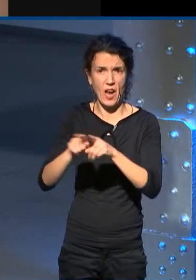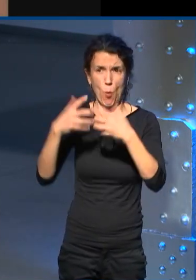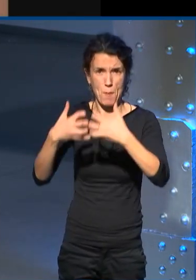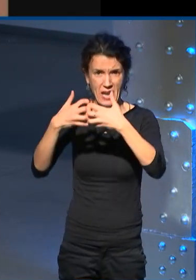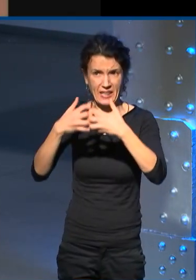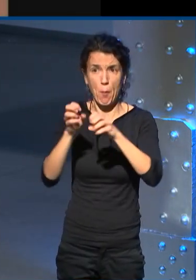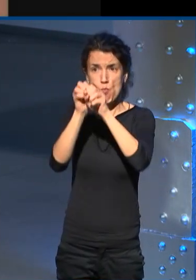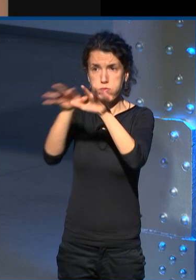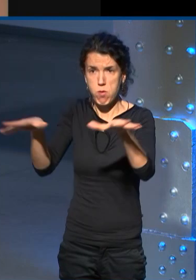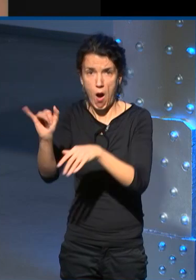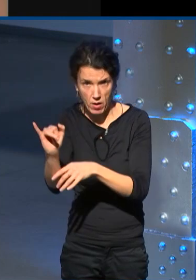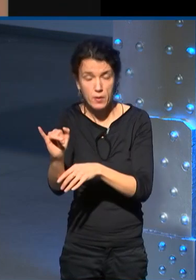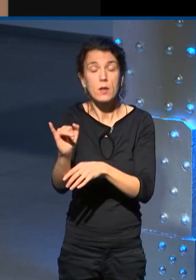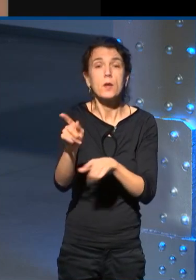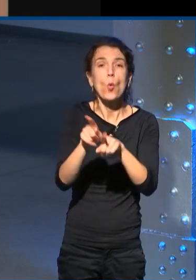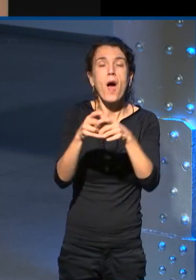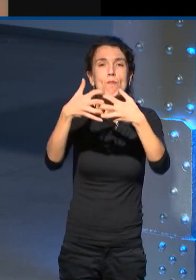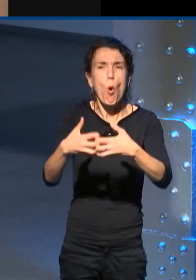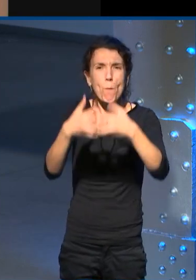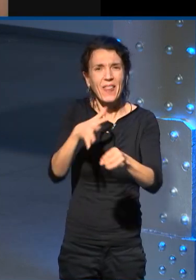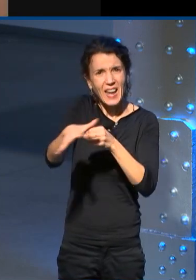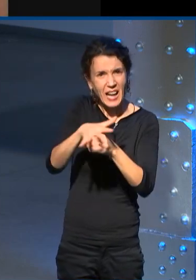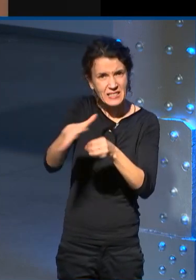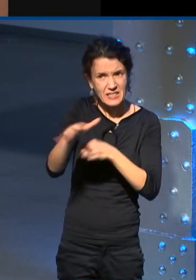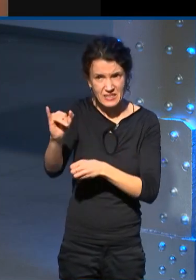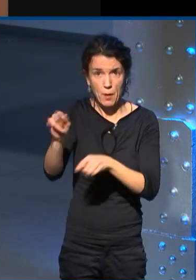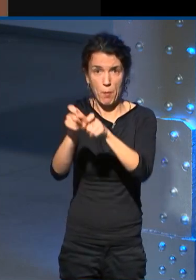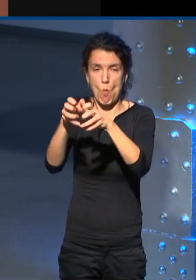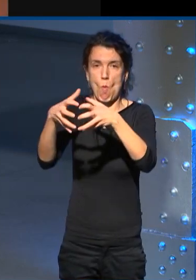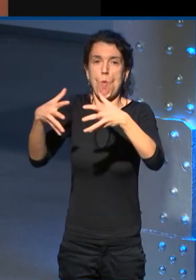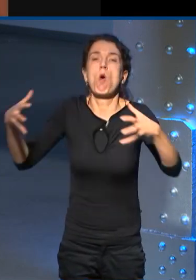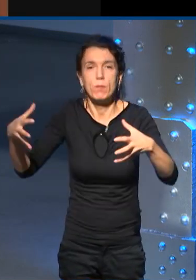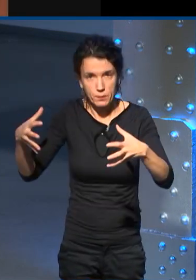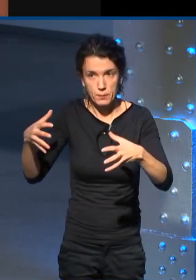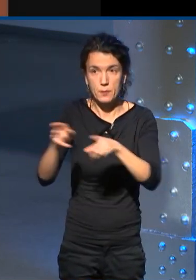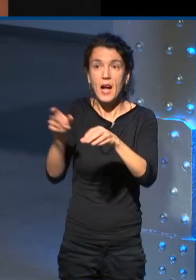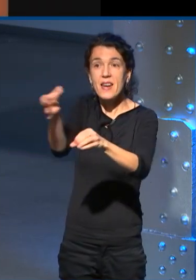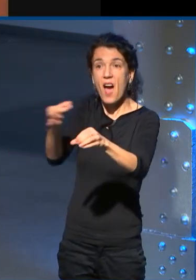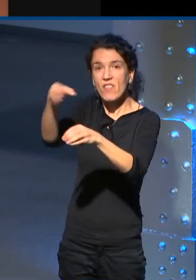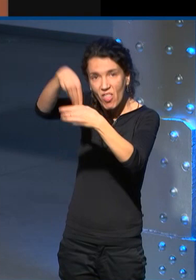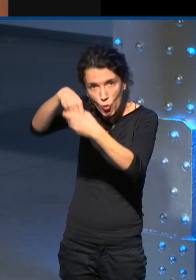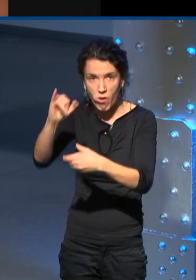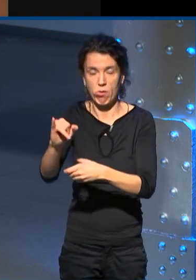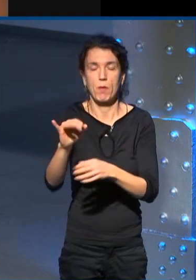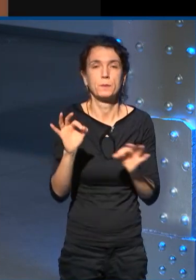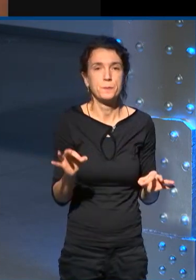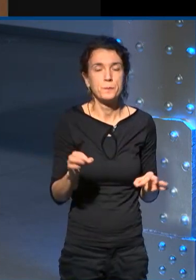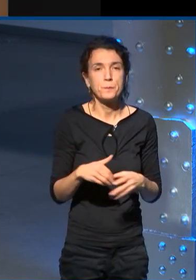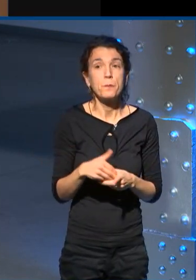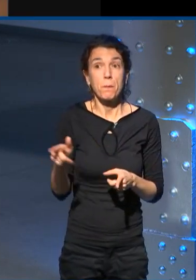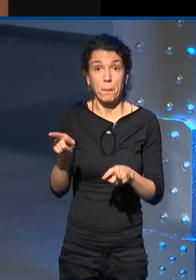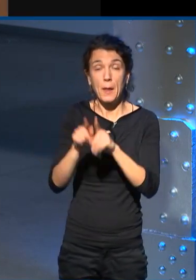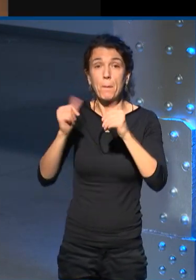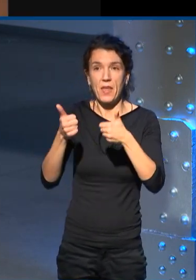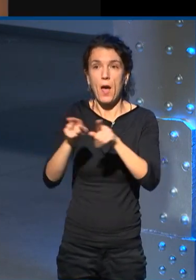están plegados. Ahora unas bombas de gas van a inflar esos airbags y la nave está metida allí dentro de los airbags. Se activan